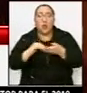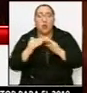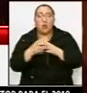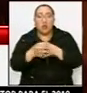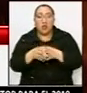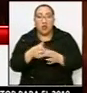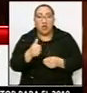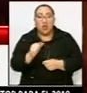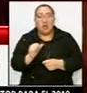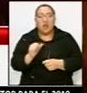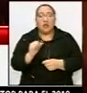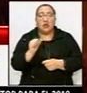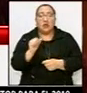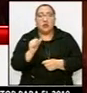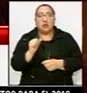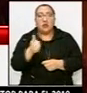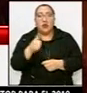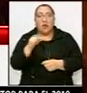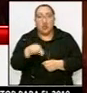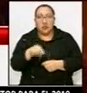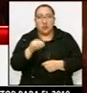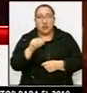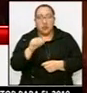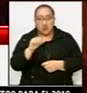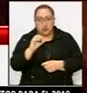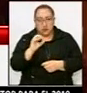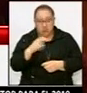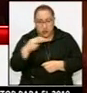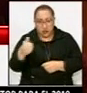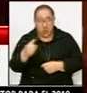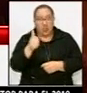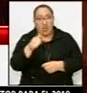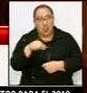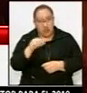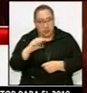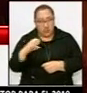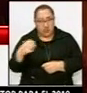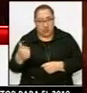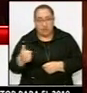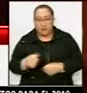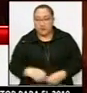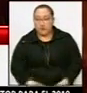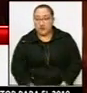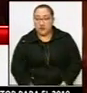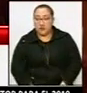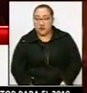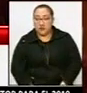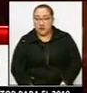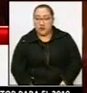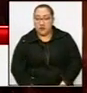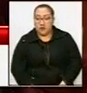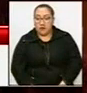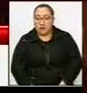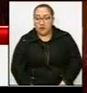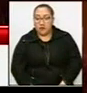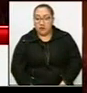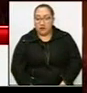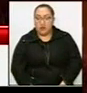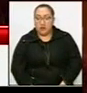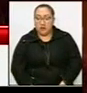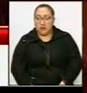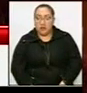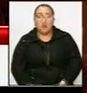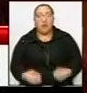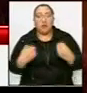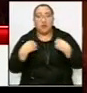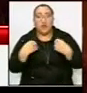Acha Acha y Acomayo, en la provincia de Acomayo, también de la provincia del departamento del Cusco. Está en la Dirección de Agricultura,